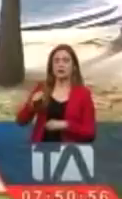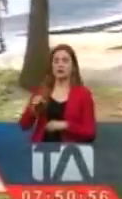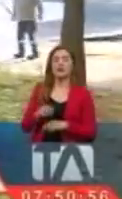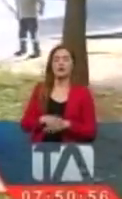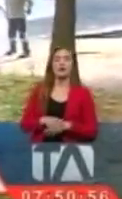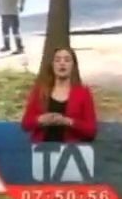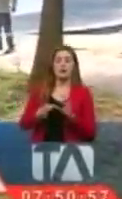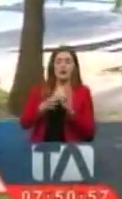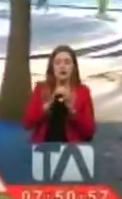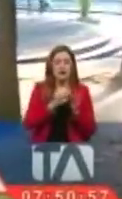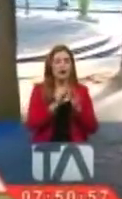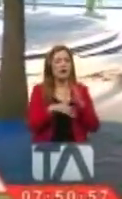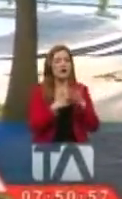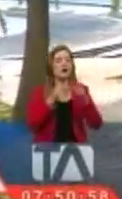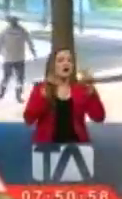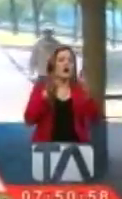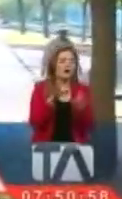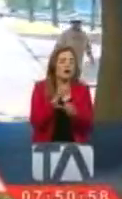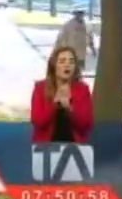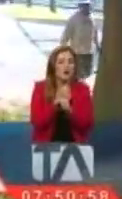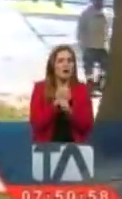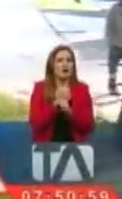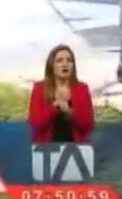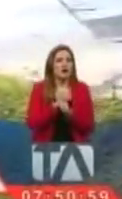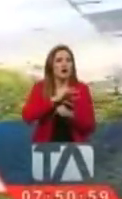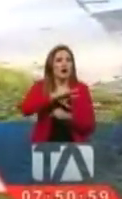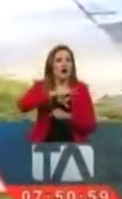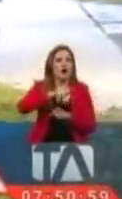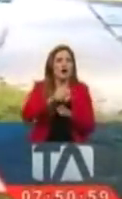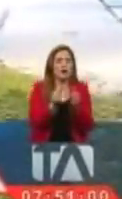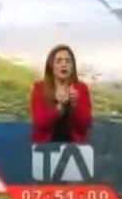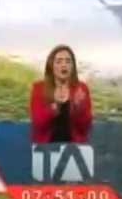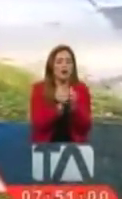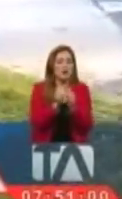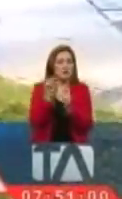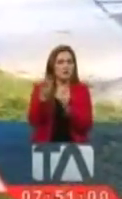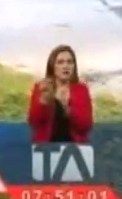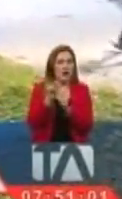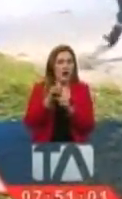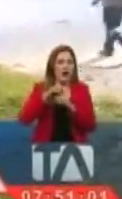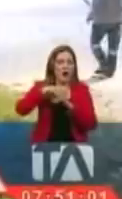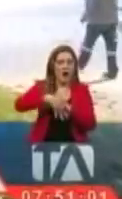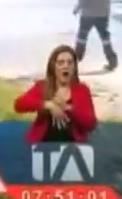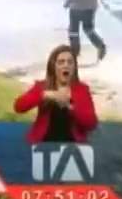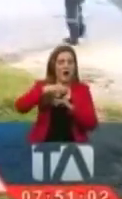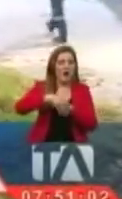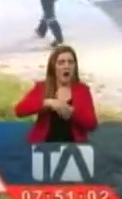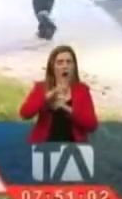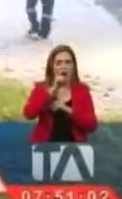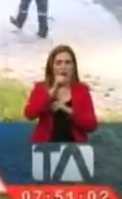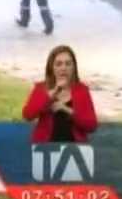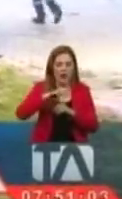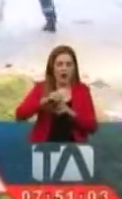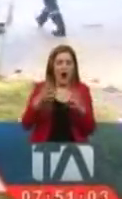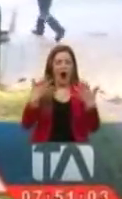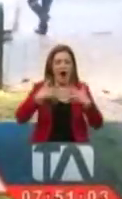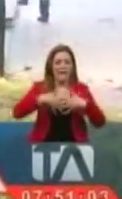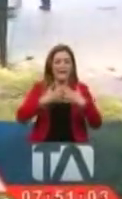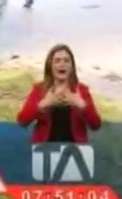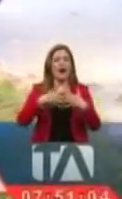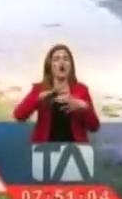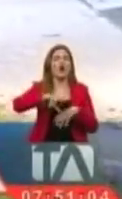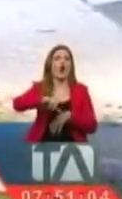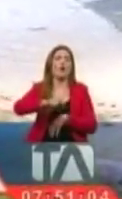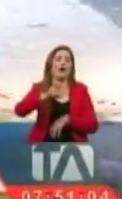a rehabilitar estos proyectos por temas de seguridad se nos robaron todo lo que son equipos de los neumáticos de todo y en este sector en esta pileta específicamente